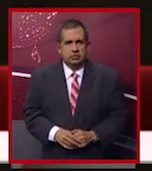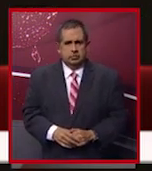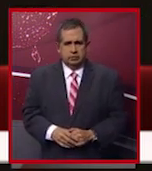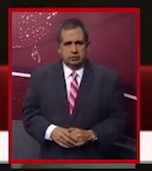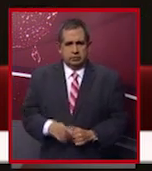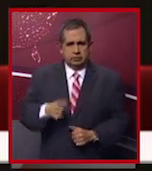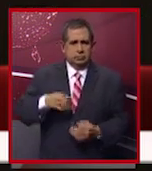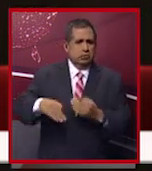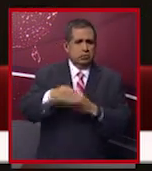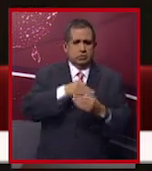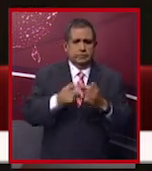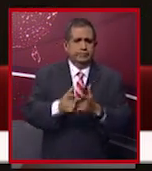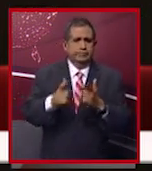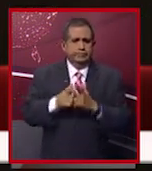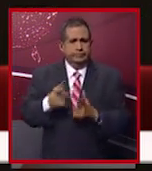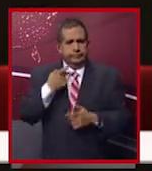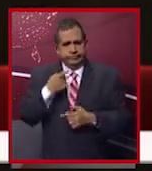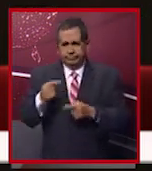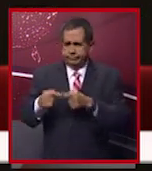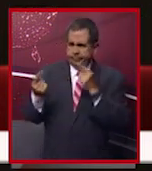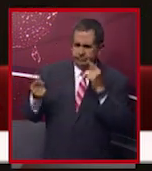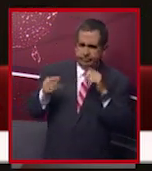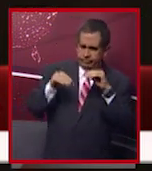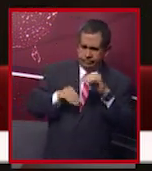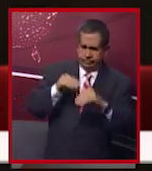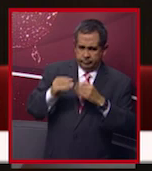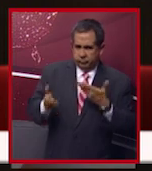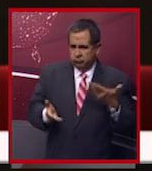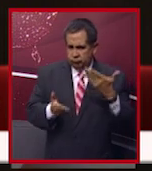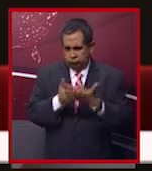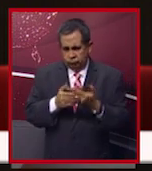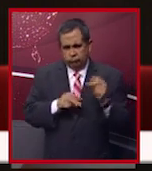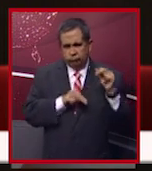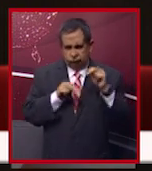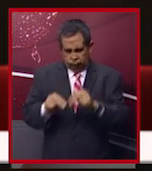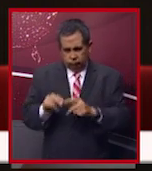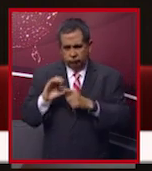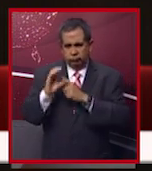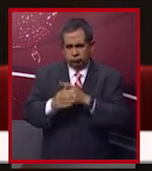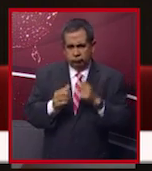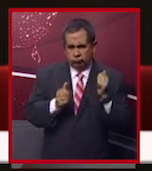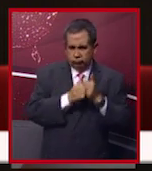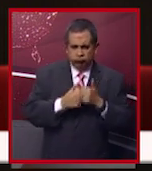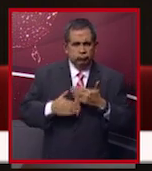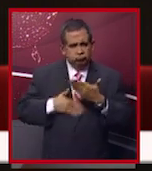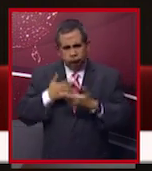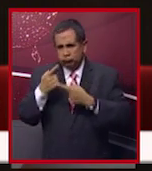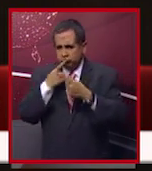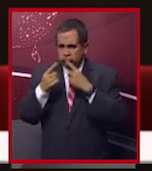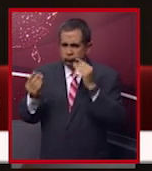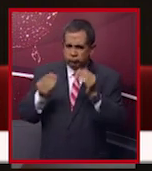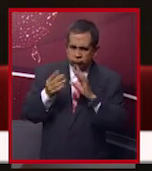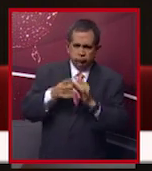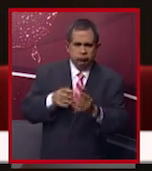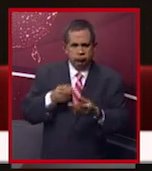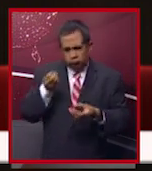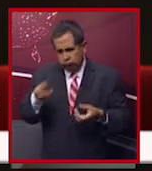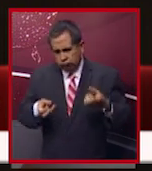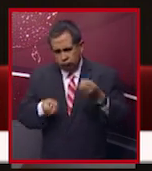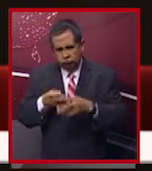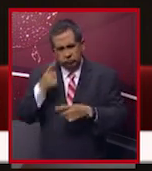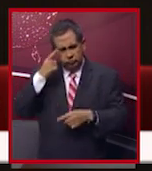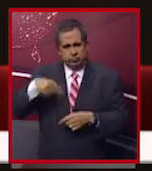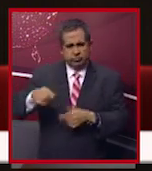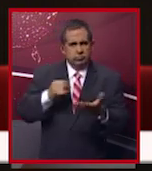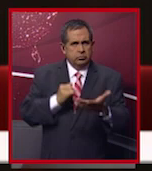Porque todos los grupos parlamentarios de oposición nos presentamos a comisión con todo el ánimo de discutir, de aportar y de que